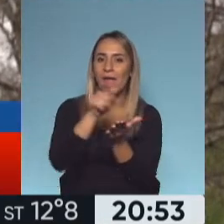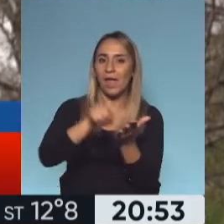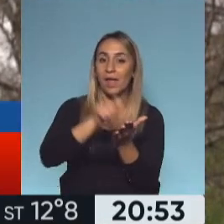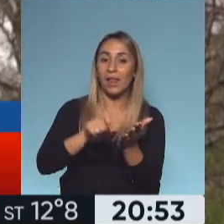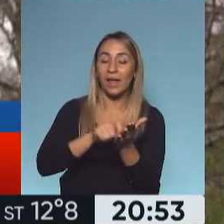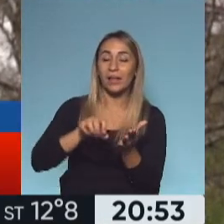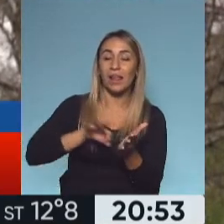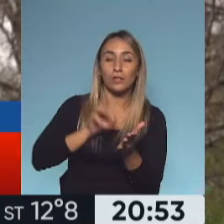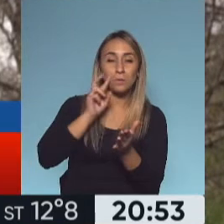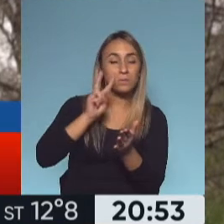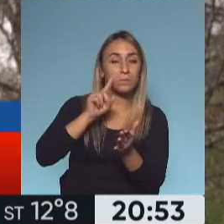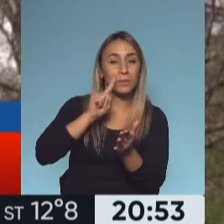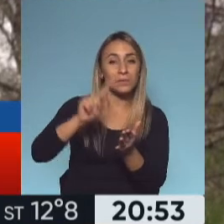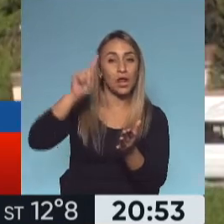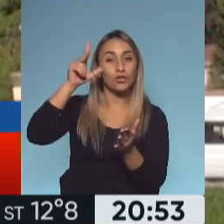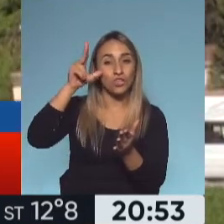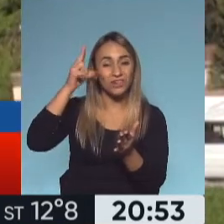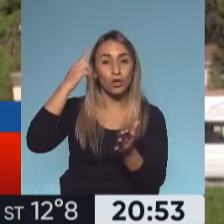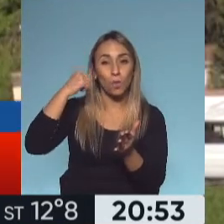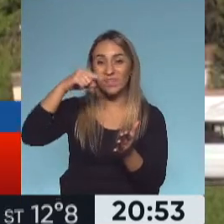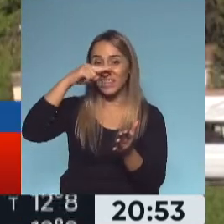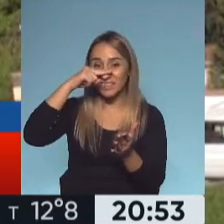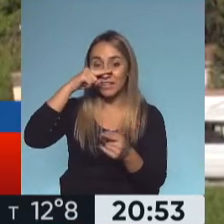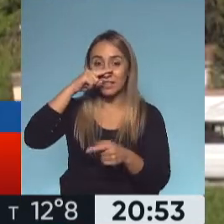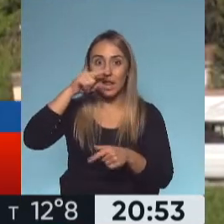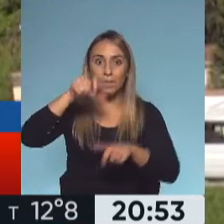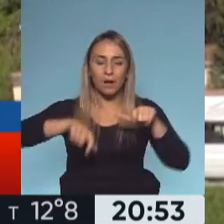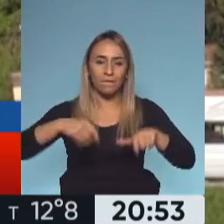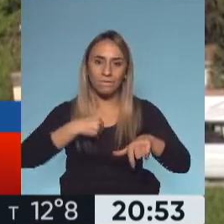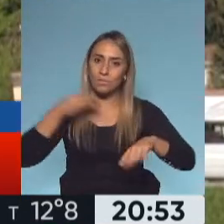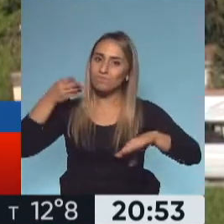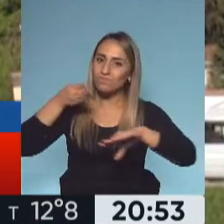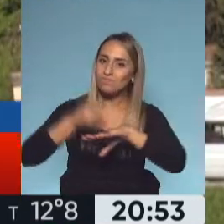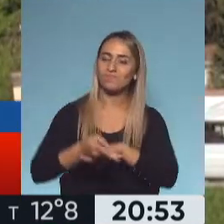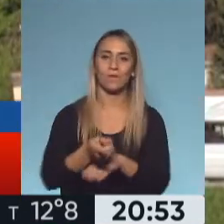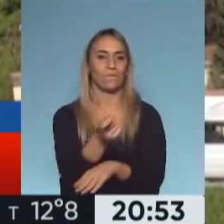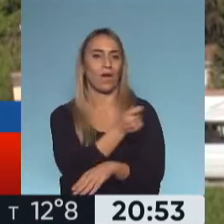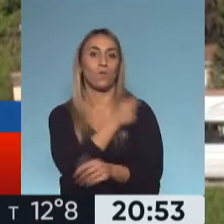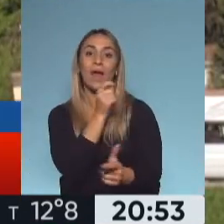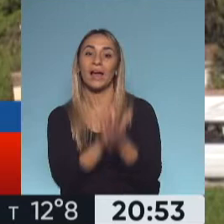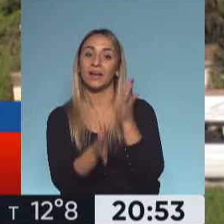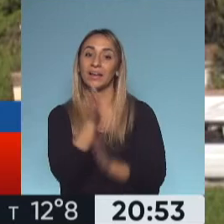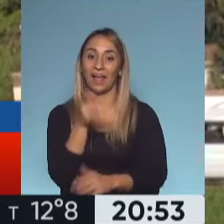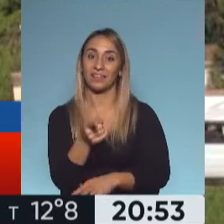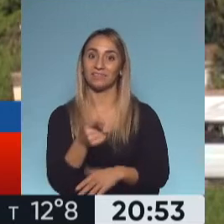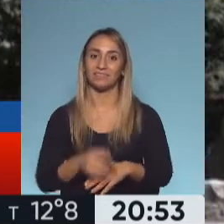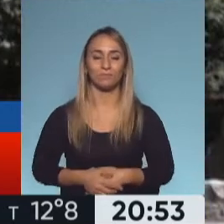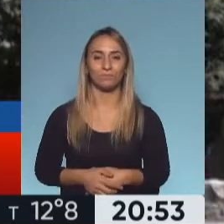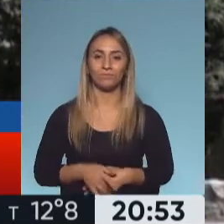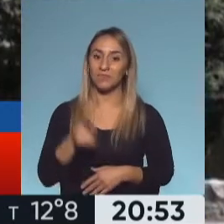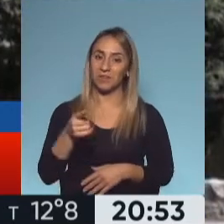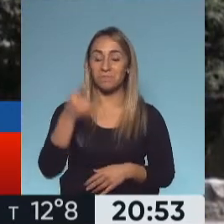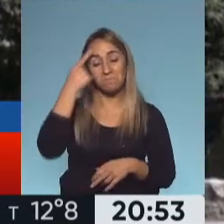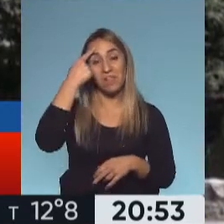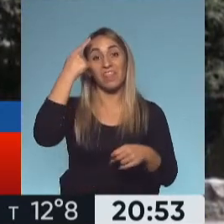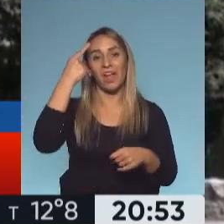el año 1897 pueden recibir gratis la vacuna contra el coronavirus. Esta es una iniciativa que llama la atención en